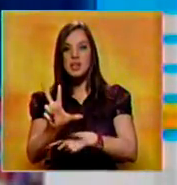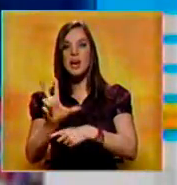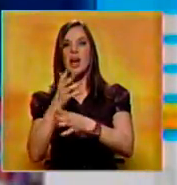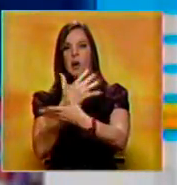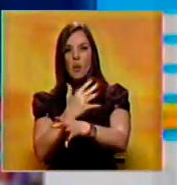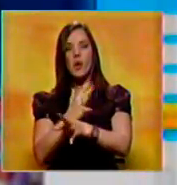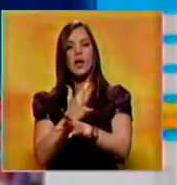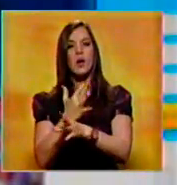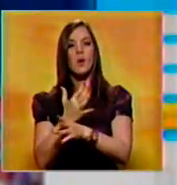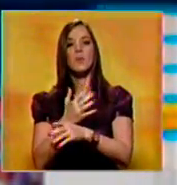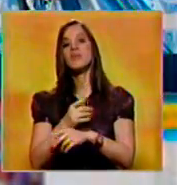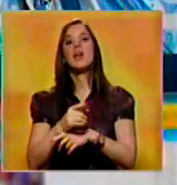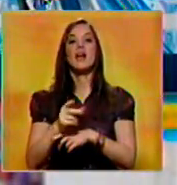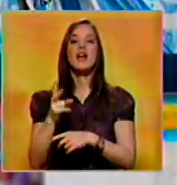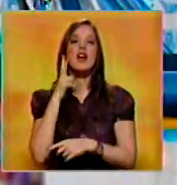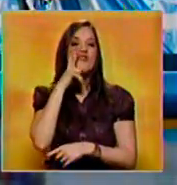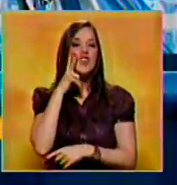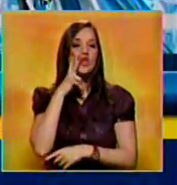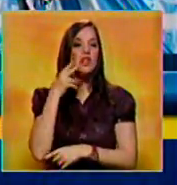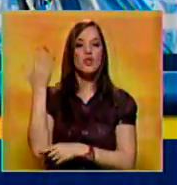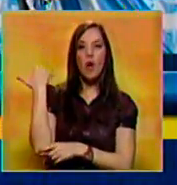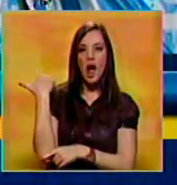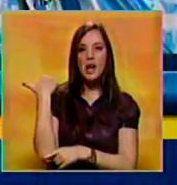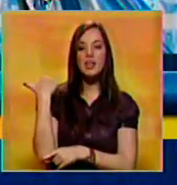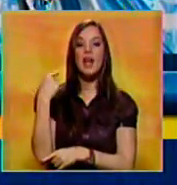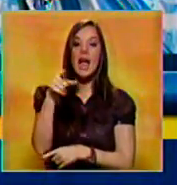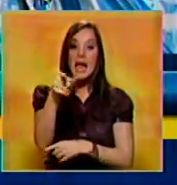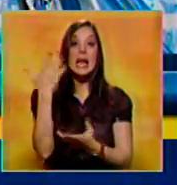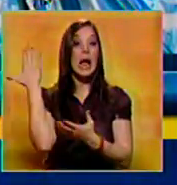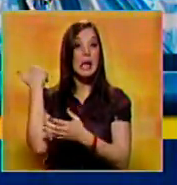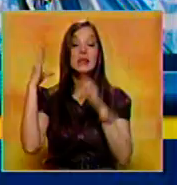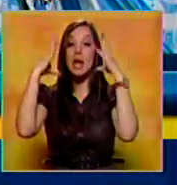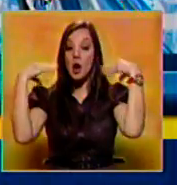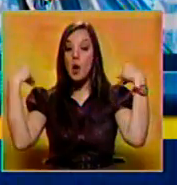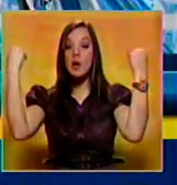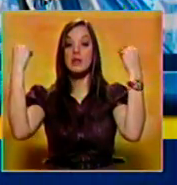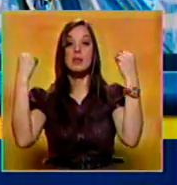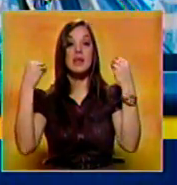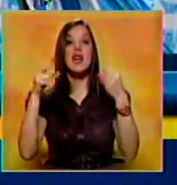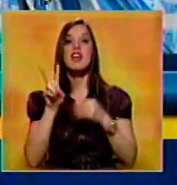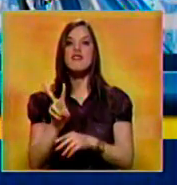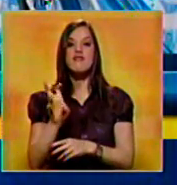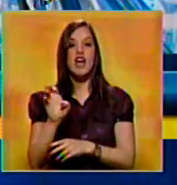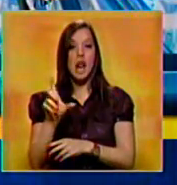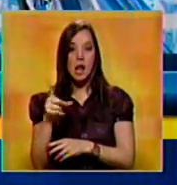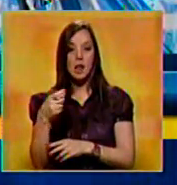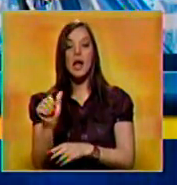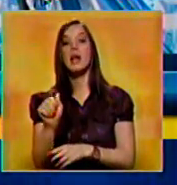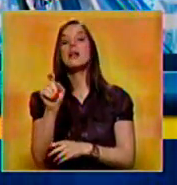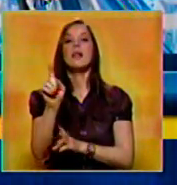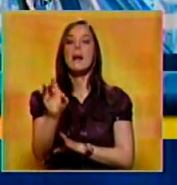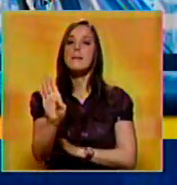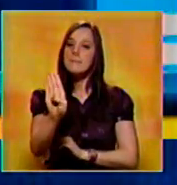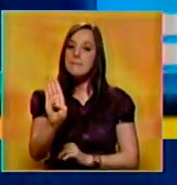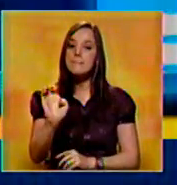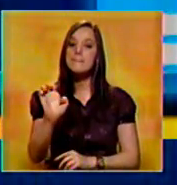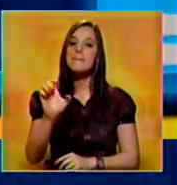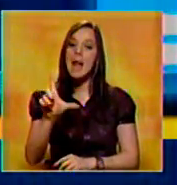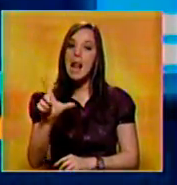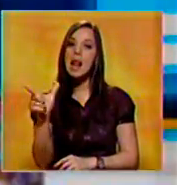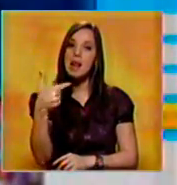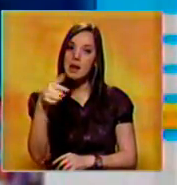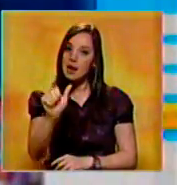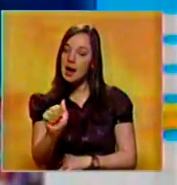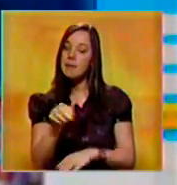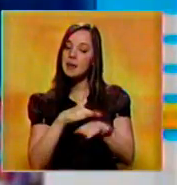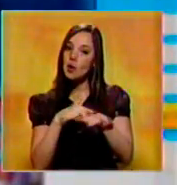El vino tinto, que viene de jugar en el fútbol belga y holandés, fue presentado este jueves y seguirá los pasos del delantero Salomón Rondón, quien estuvo con el